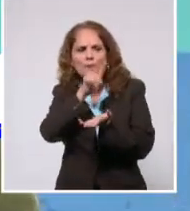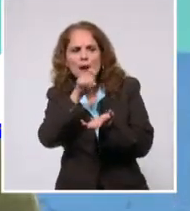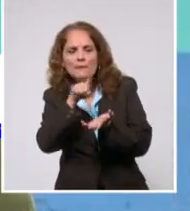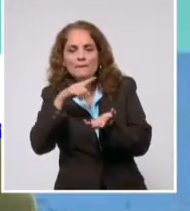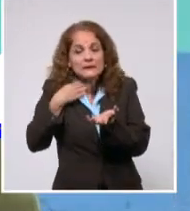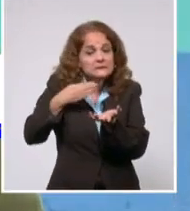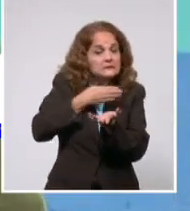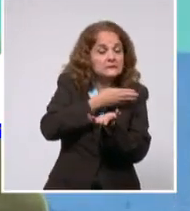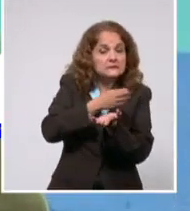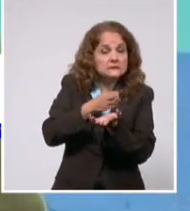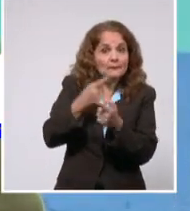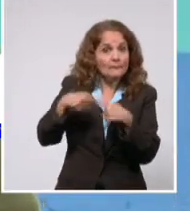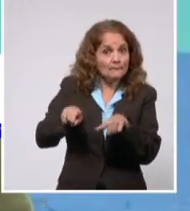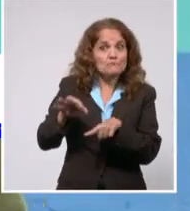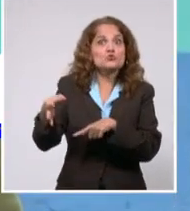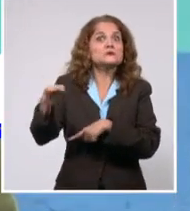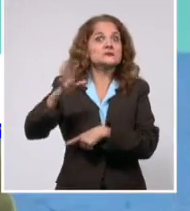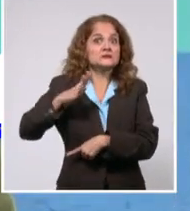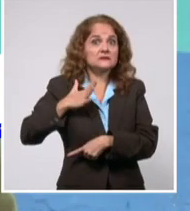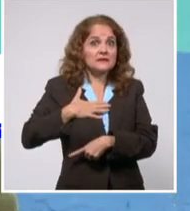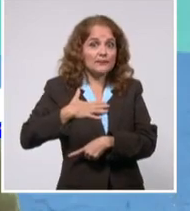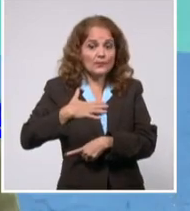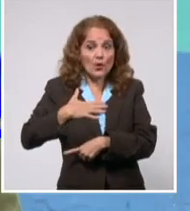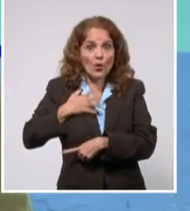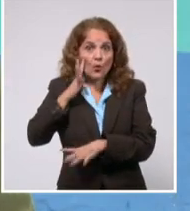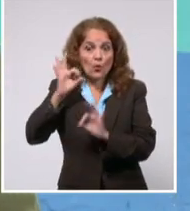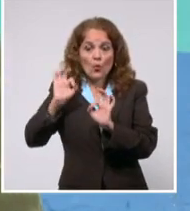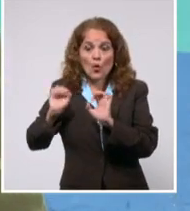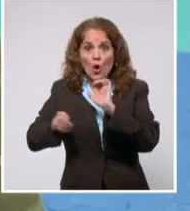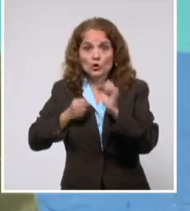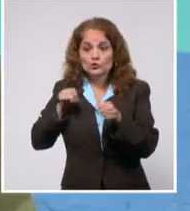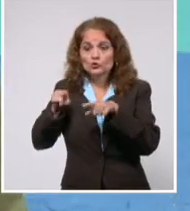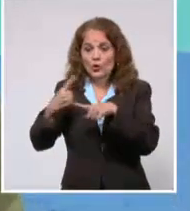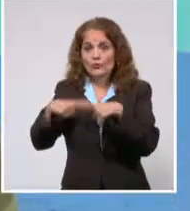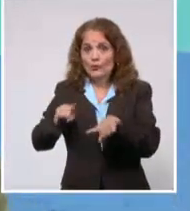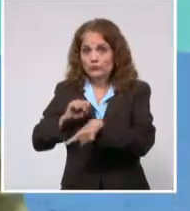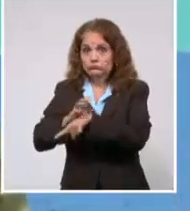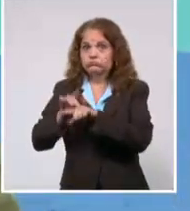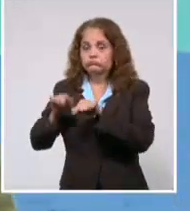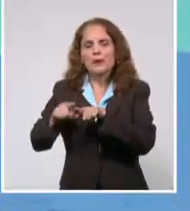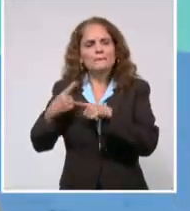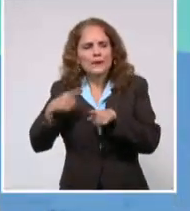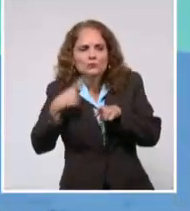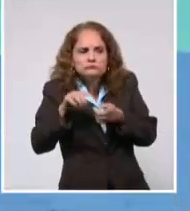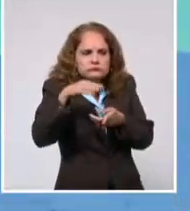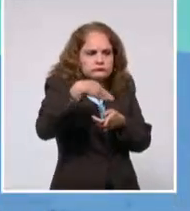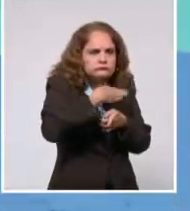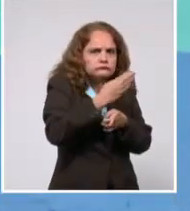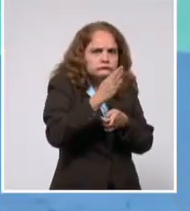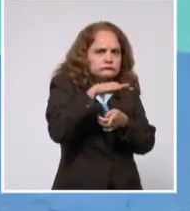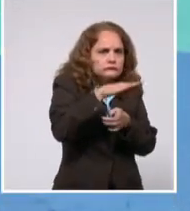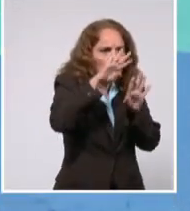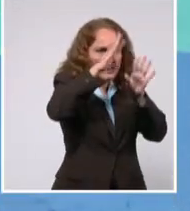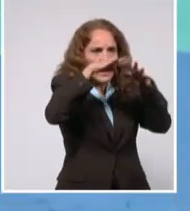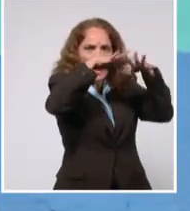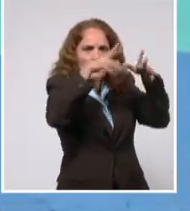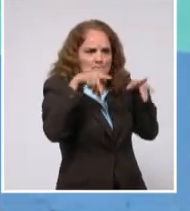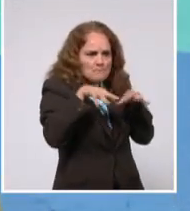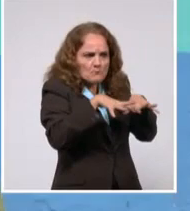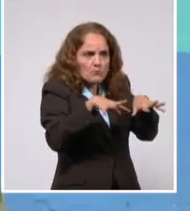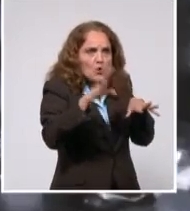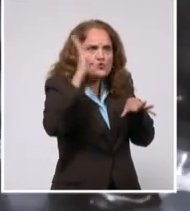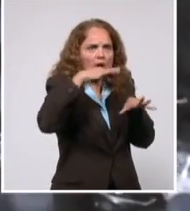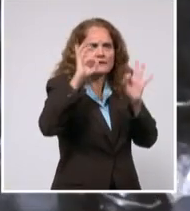cuarentena, y saliendo a Vuelta por unos terraplenes que no tenían casi